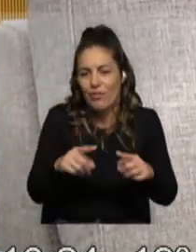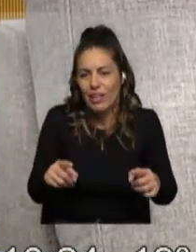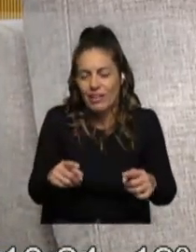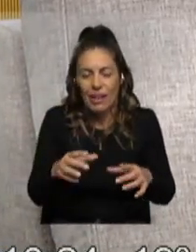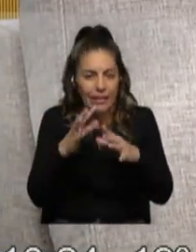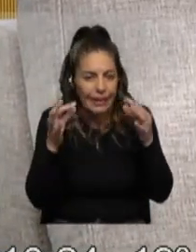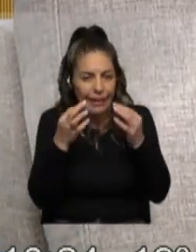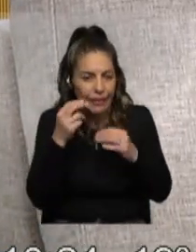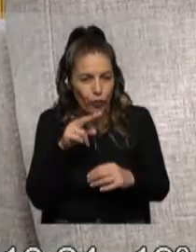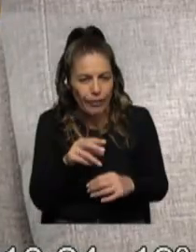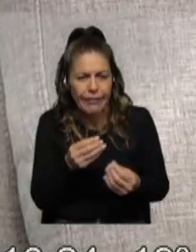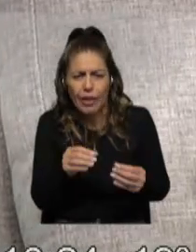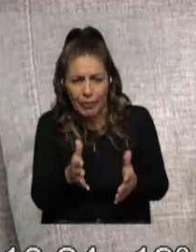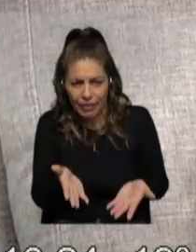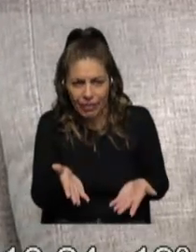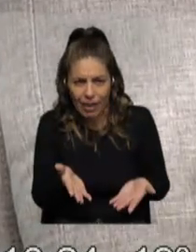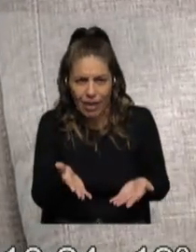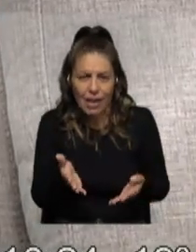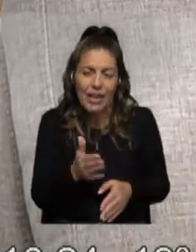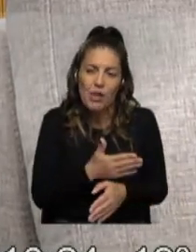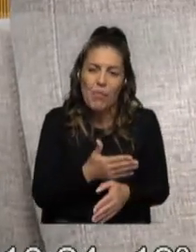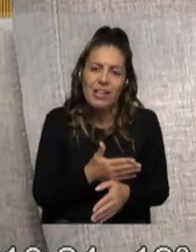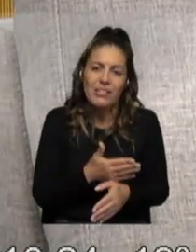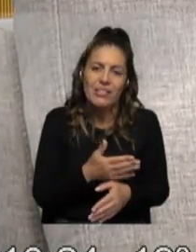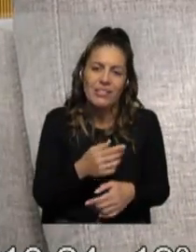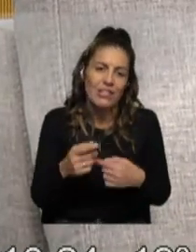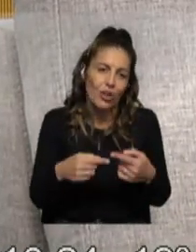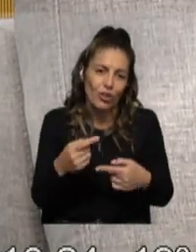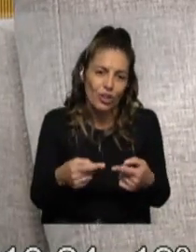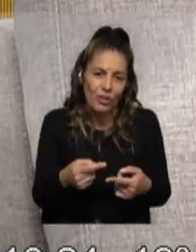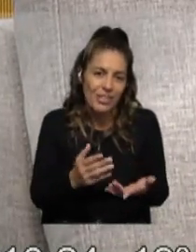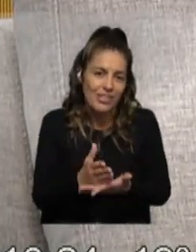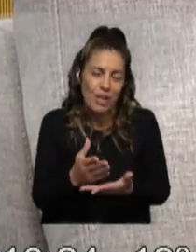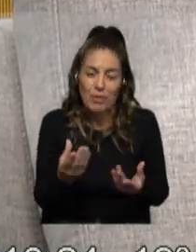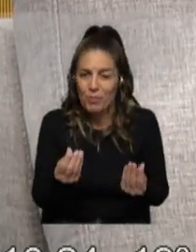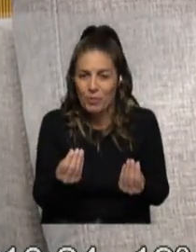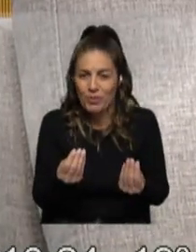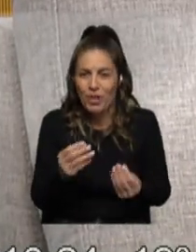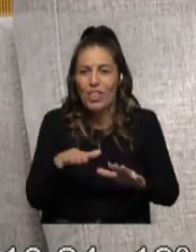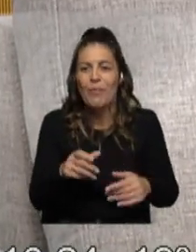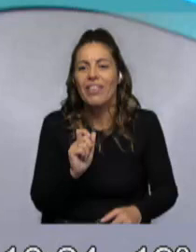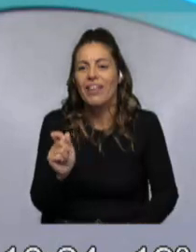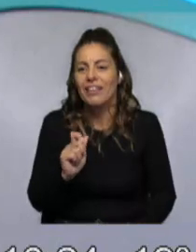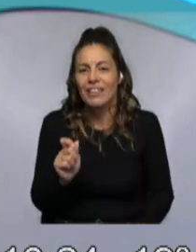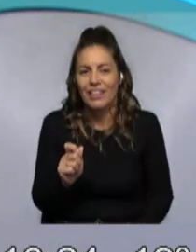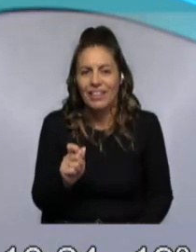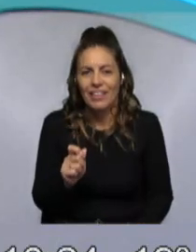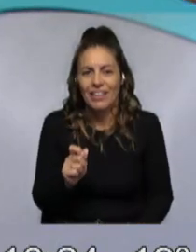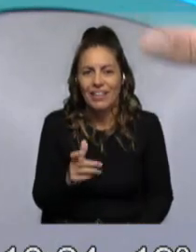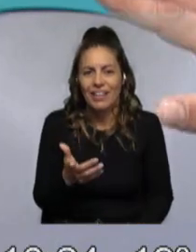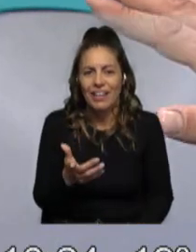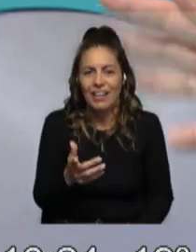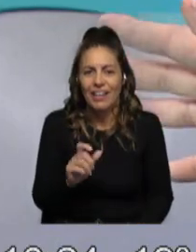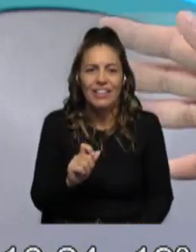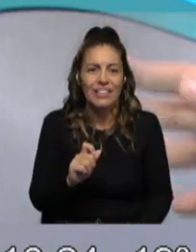pasando? Y más si ocurre. Depende de si gritas mucho. Exacto, depende de quién. Si se sacude. ¡Wiki, la cama! Bueno,